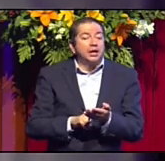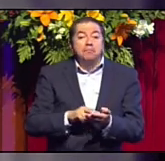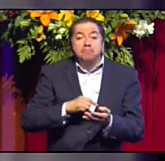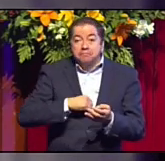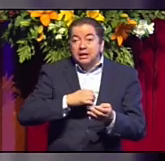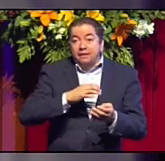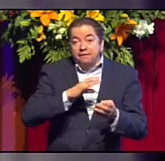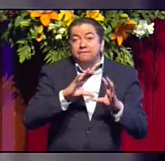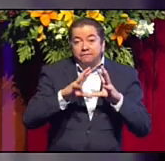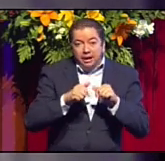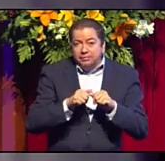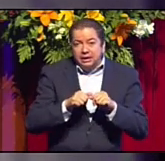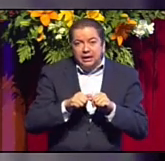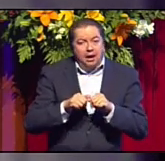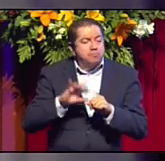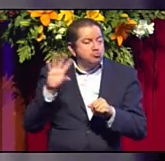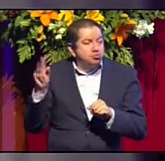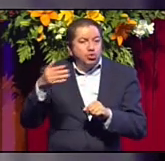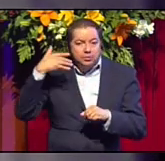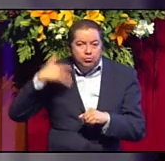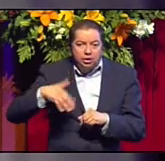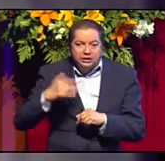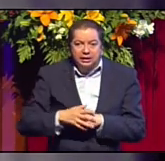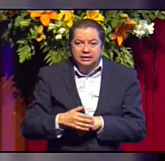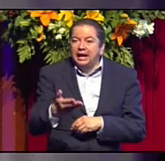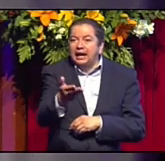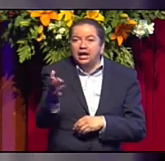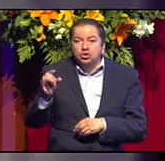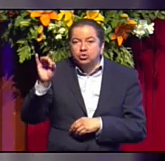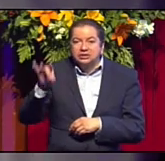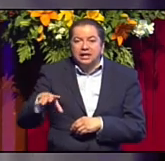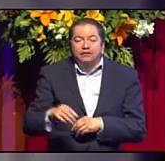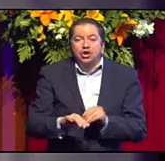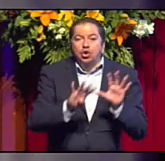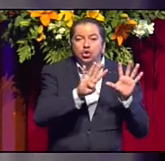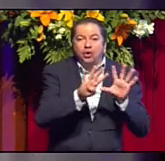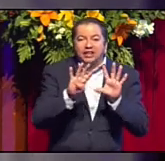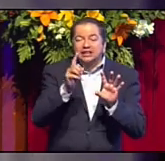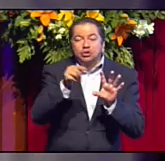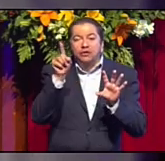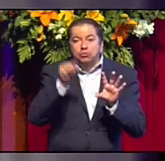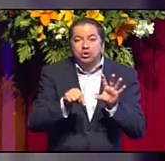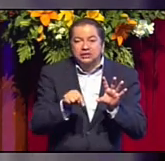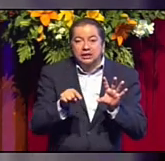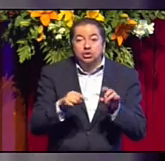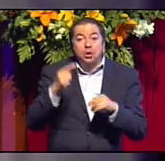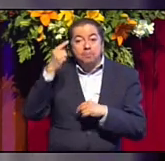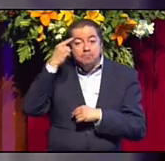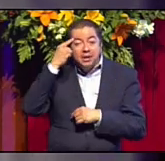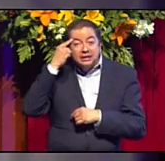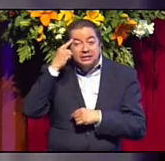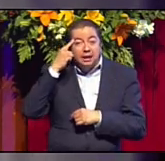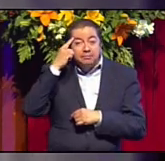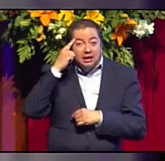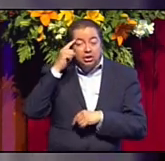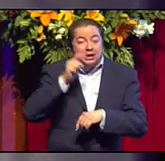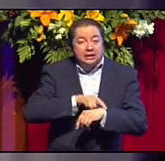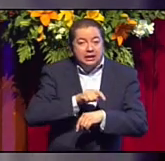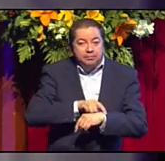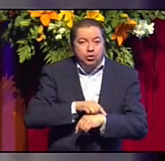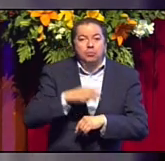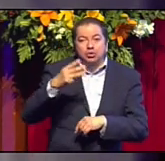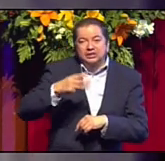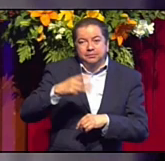Mi familia es tremendamente importante, pero ellos saben que el 99% de mis pensamientos y mi tiempo están destinados